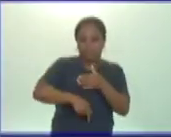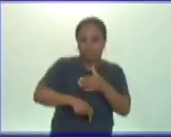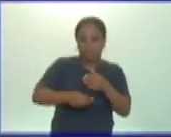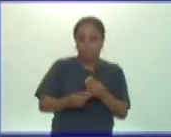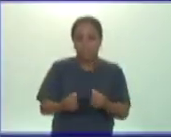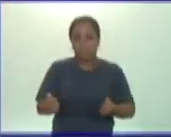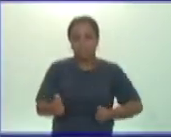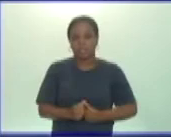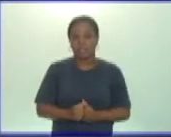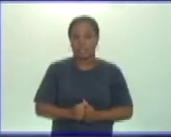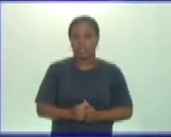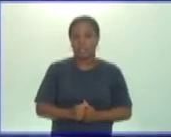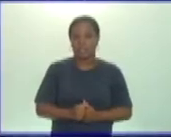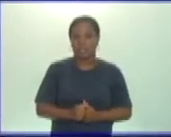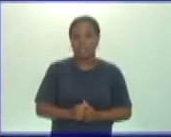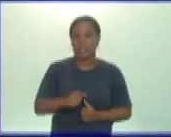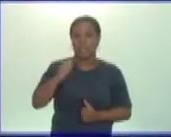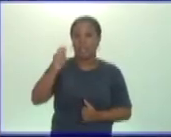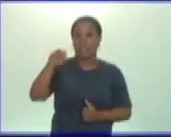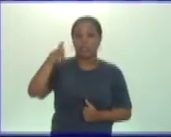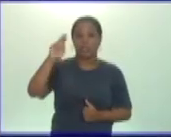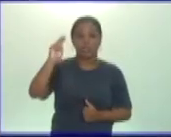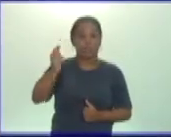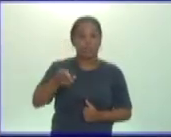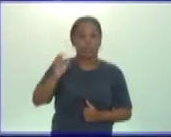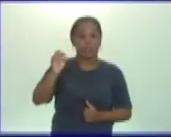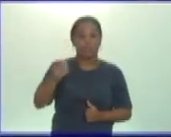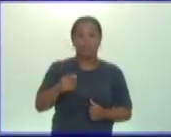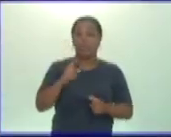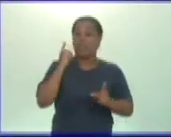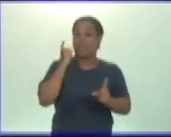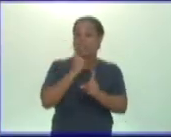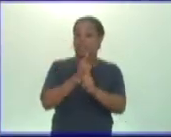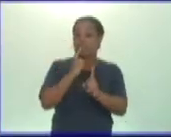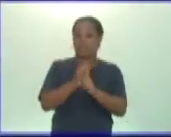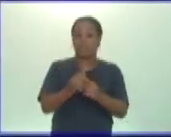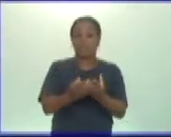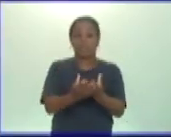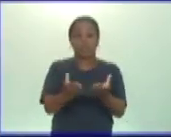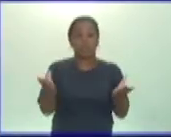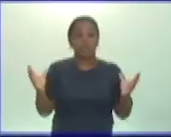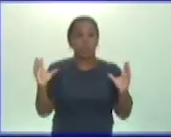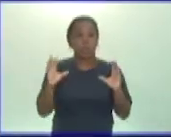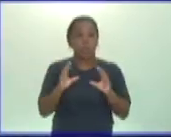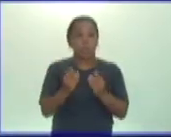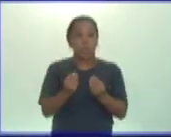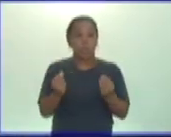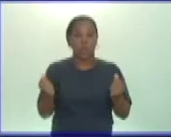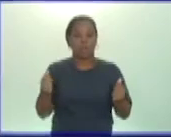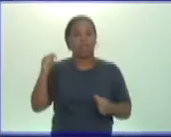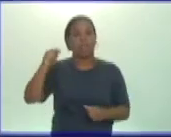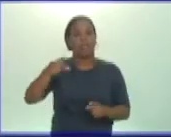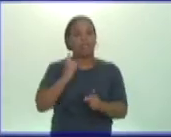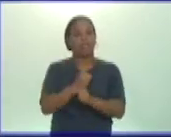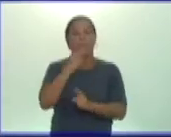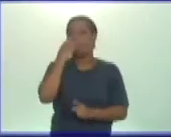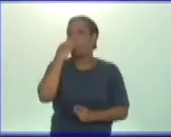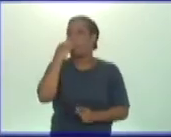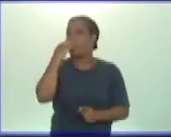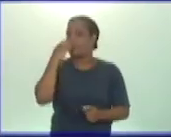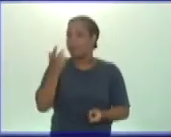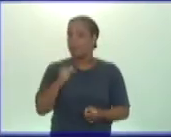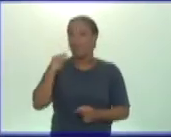La troposfera es la capa que está en contacto con la superficie terrestre. Allí encontramos el aire que respiramos y ocurren